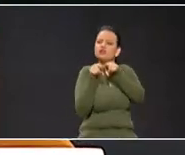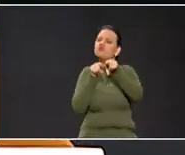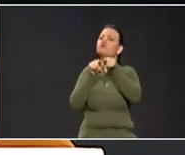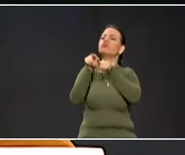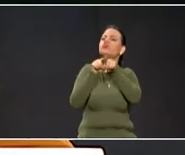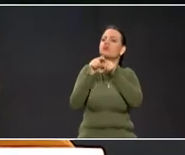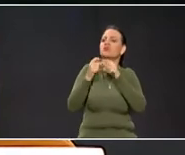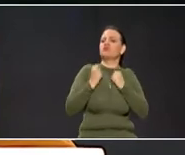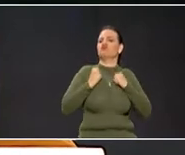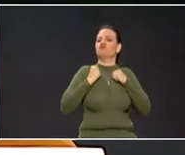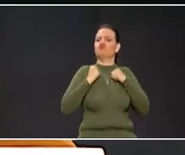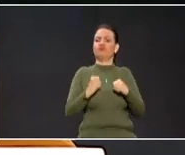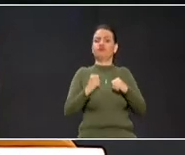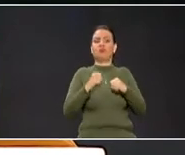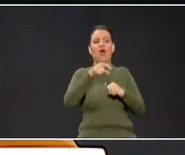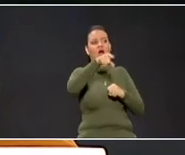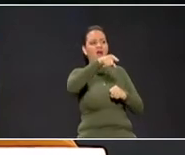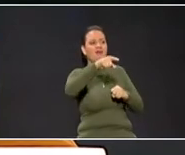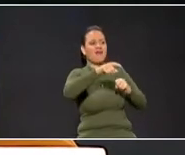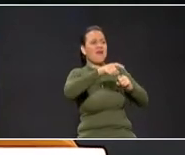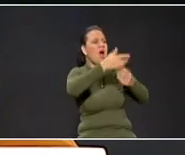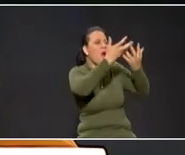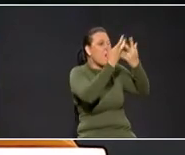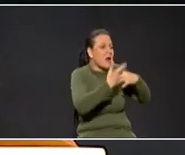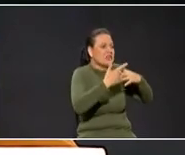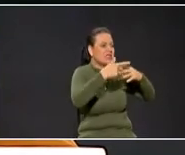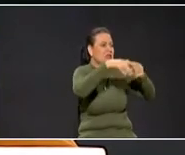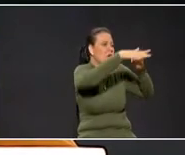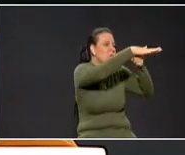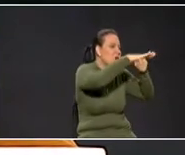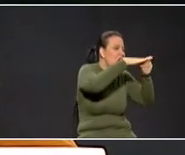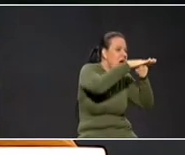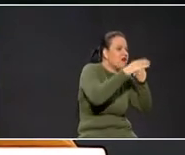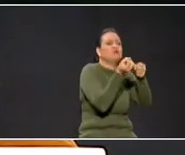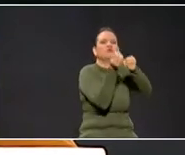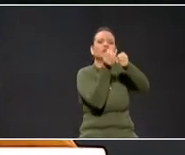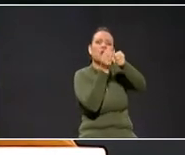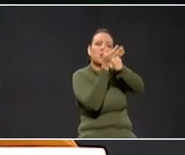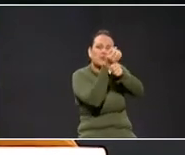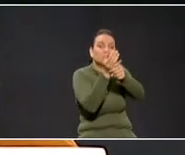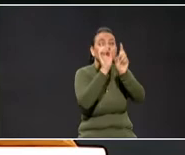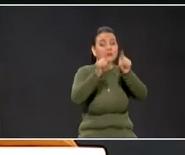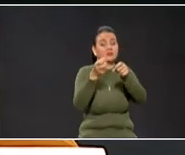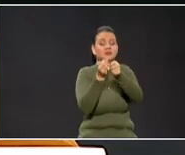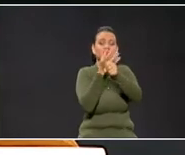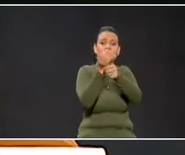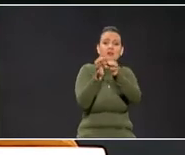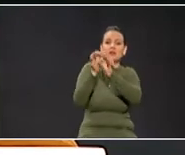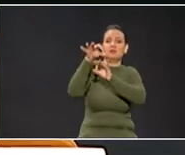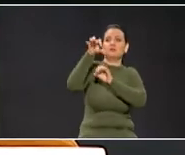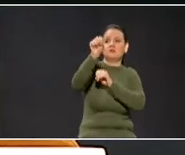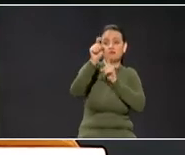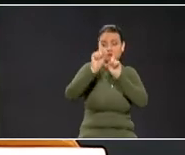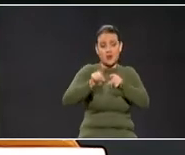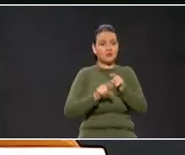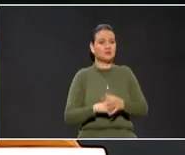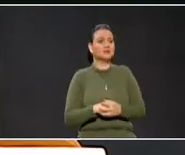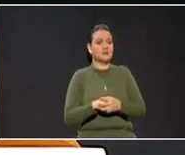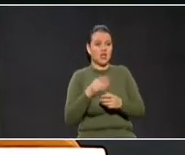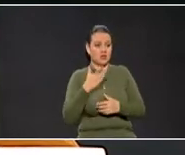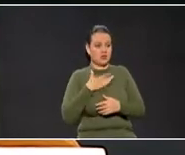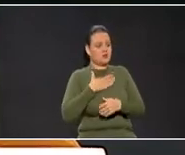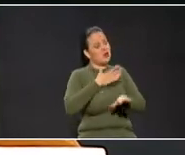las economías locales desde el barrio la común y el corregimiento vamos a incentivar